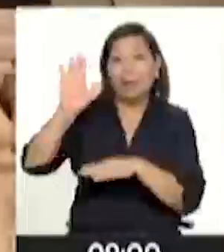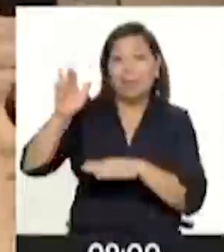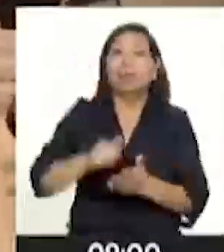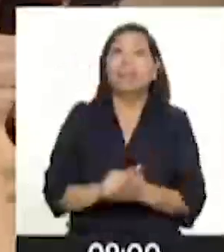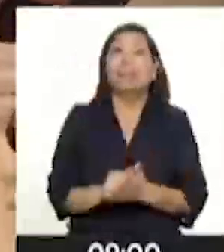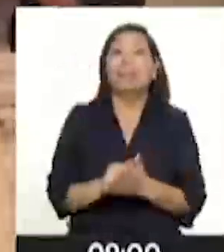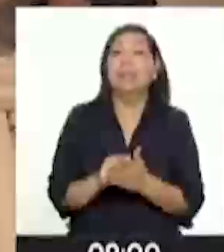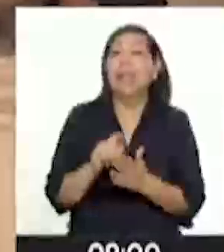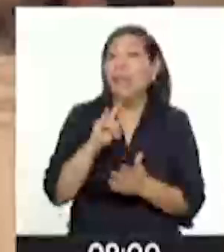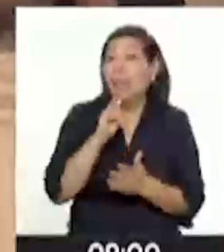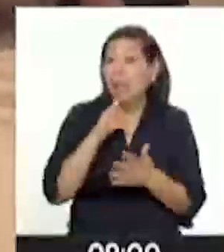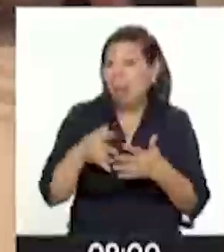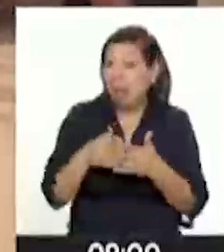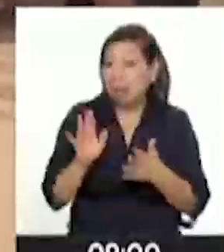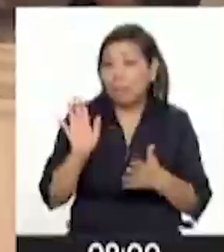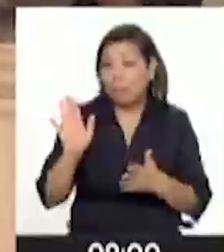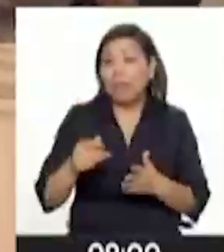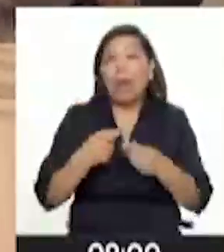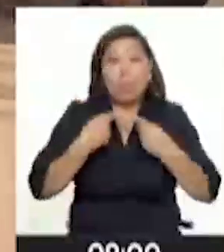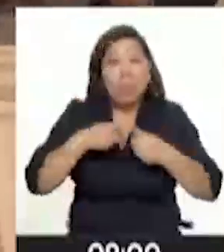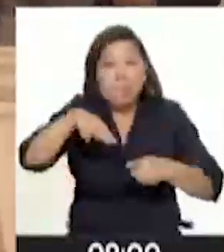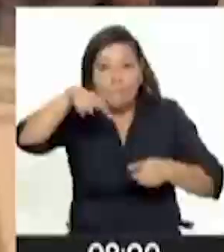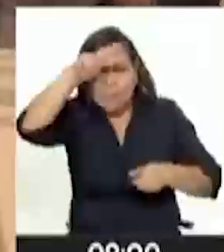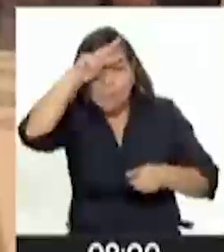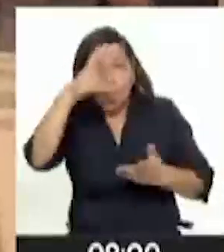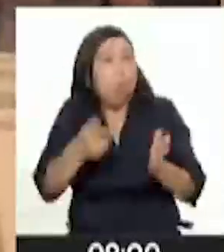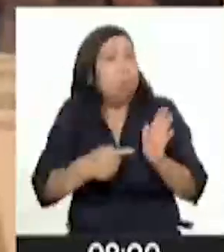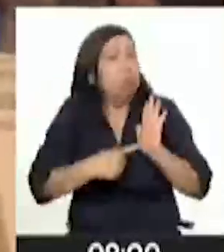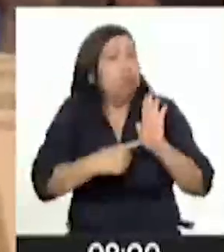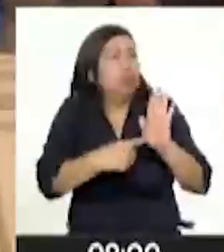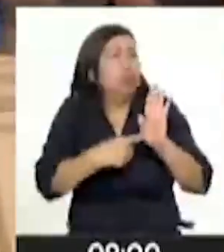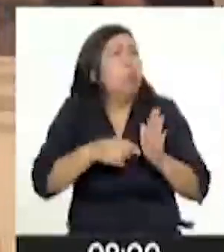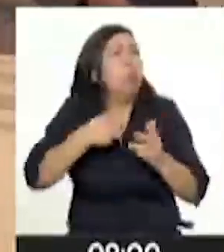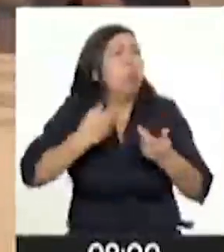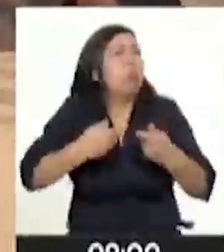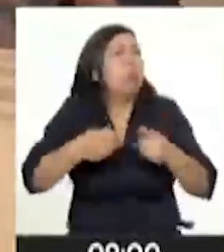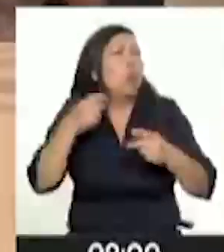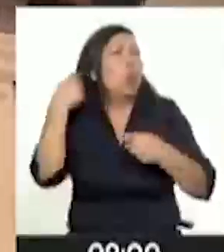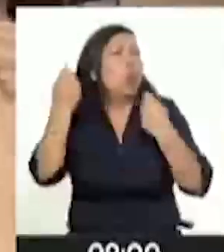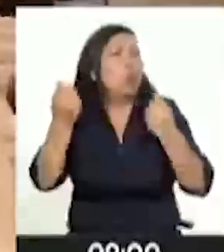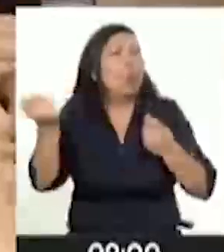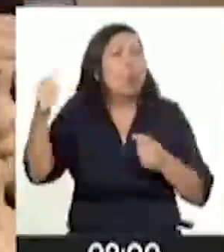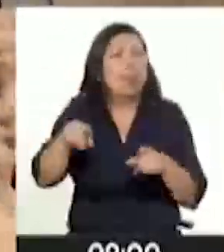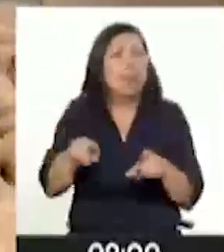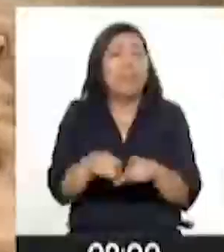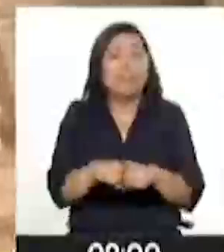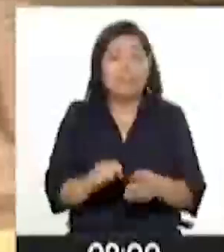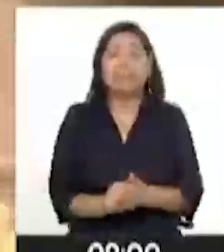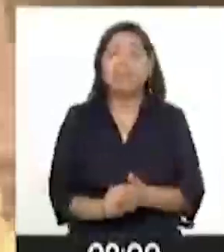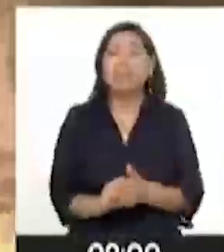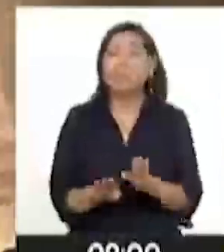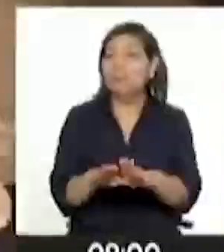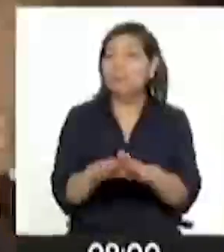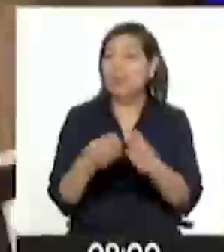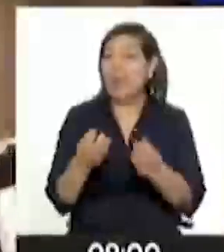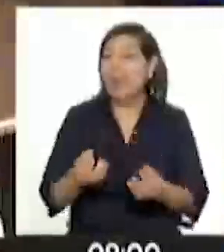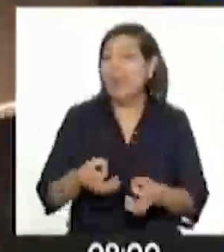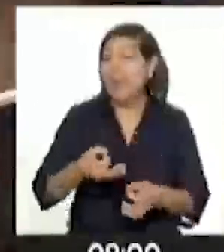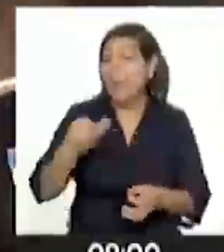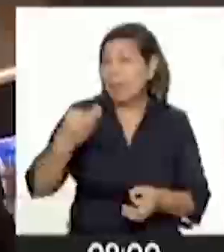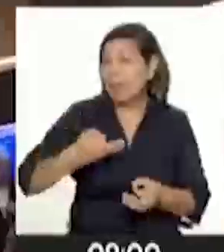nuestro país y también difundir el Perú como destino turístico. Vamos a tener sin duda una cobertura especial